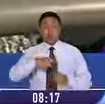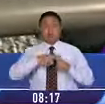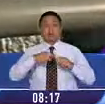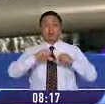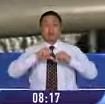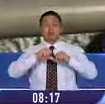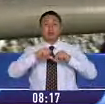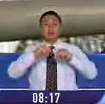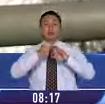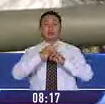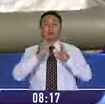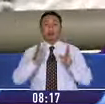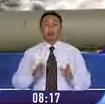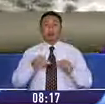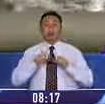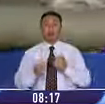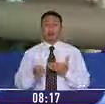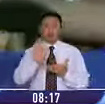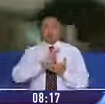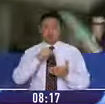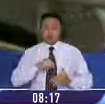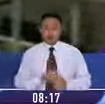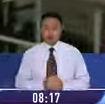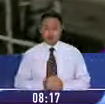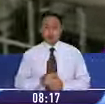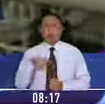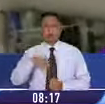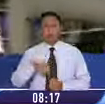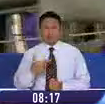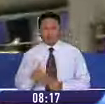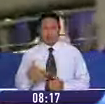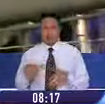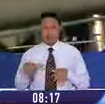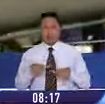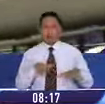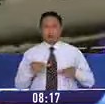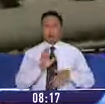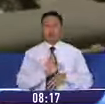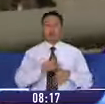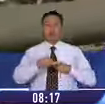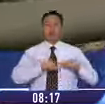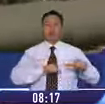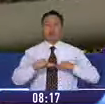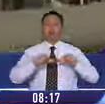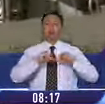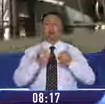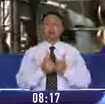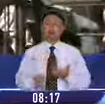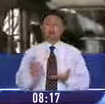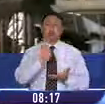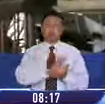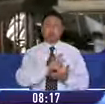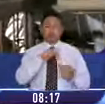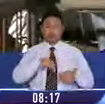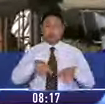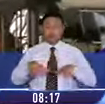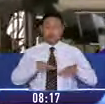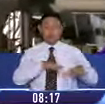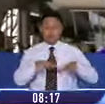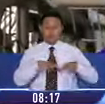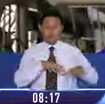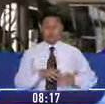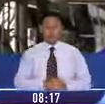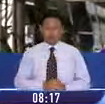exfuncionarios de la Asamblea Nacional, en donde se está coordinando con el administrador de la Asamblea para que de una manera coordinada